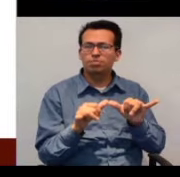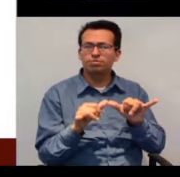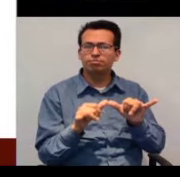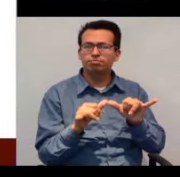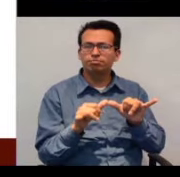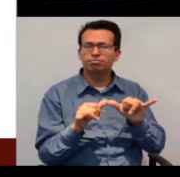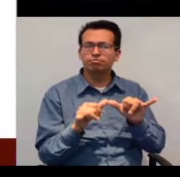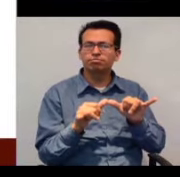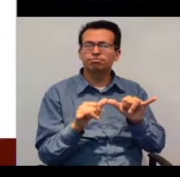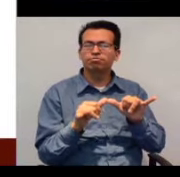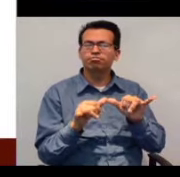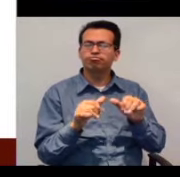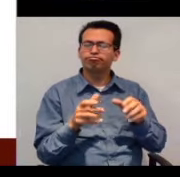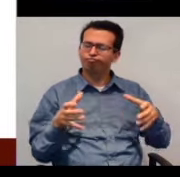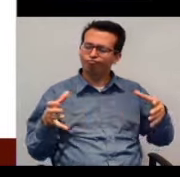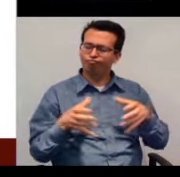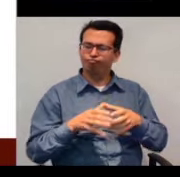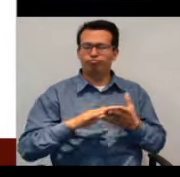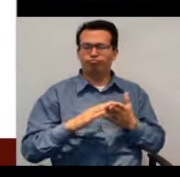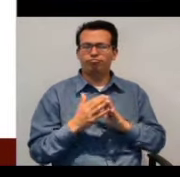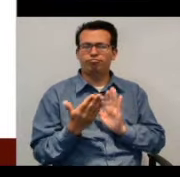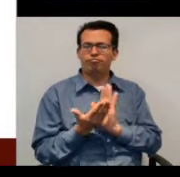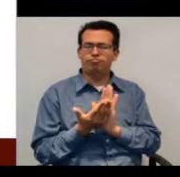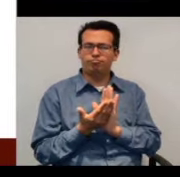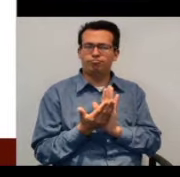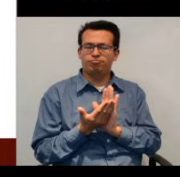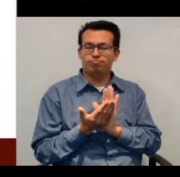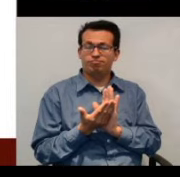general, los padres de familia,